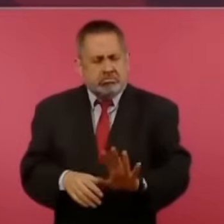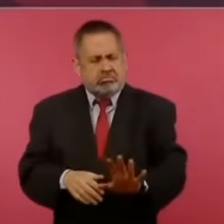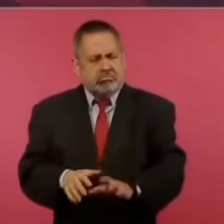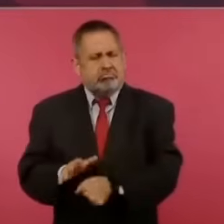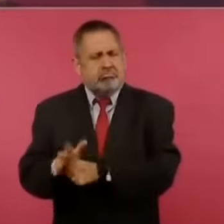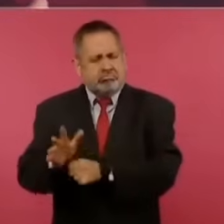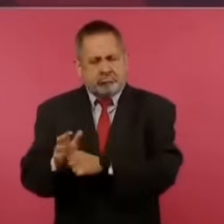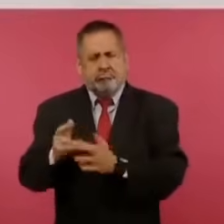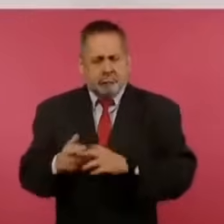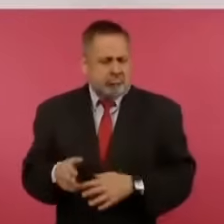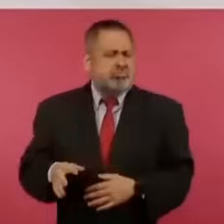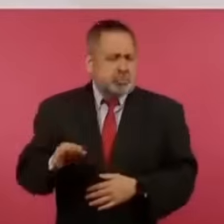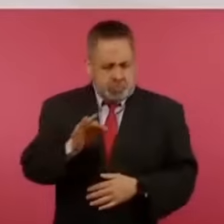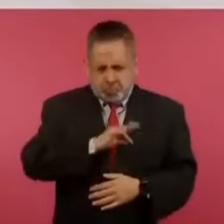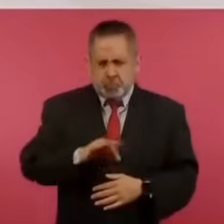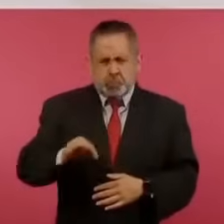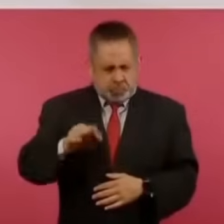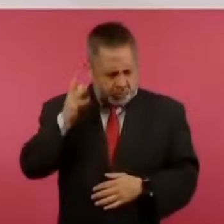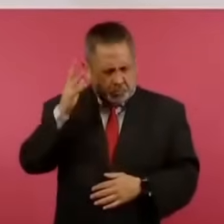y que podamos